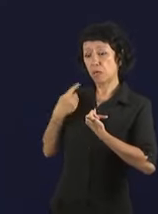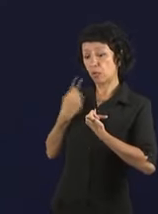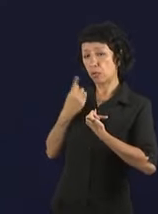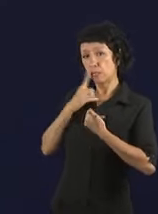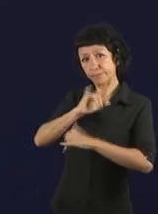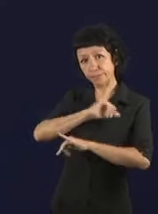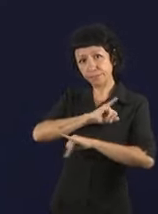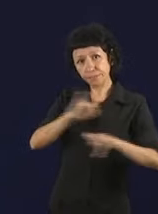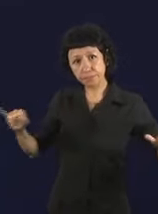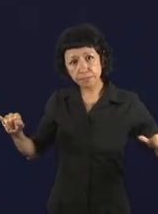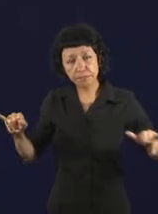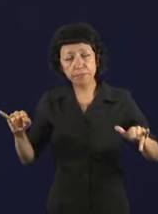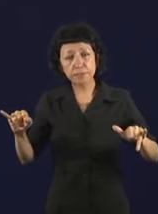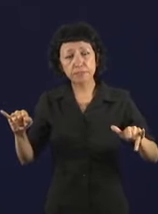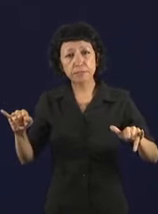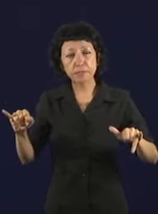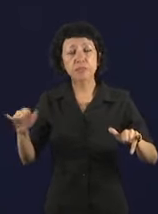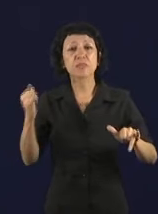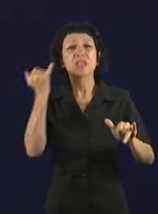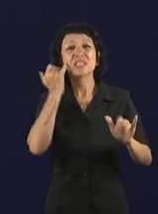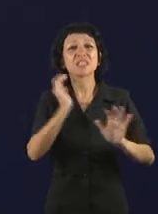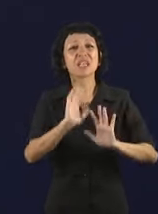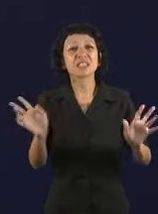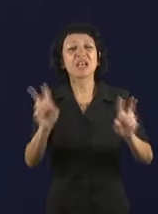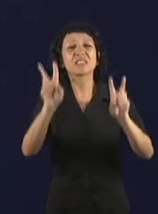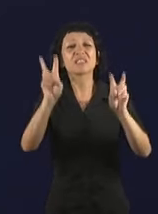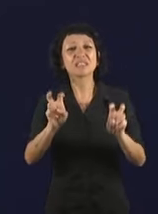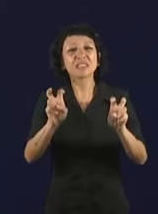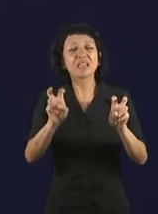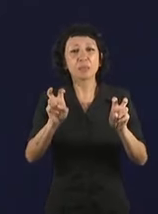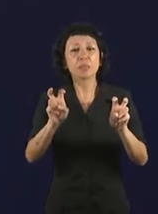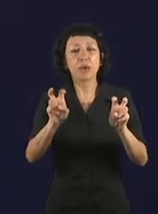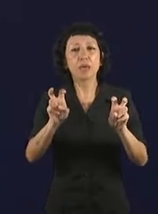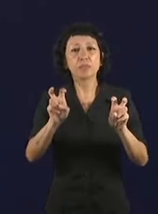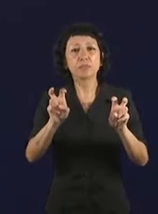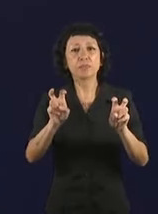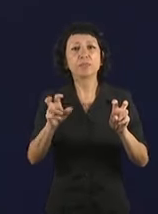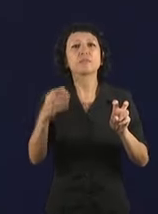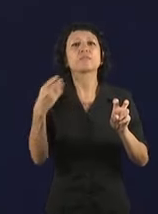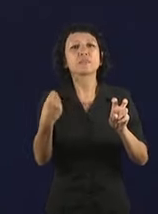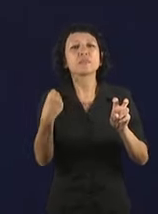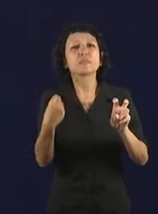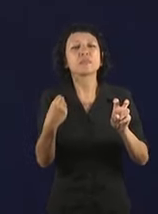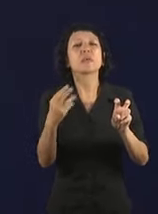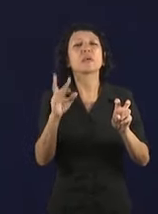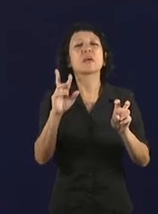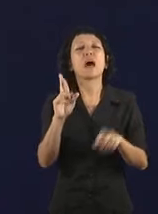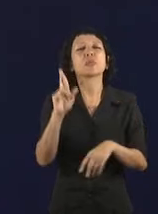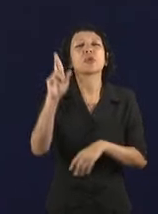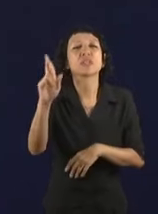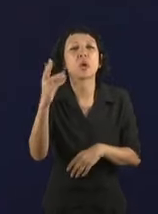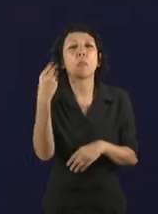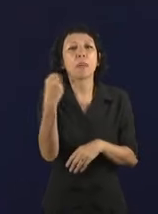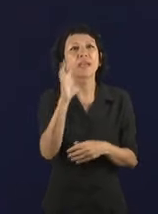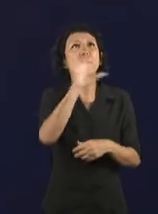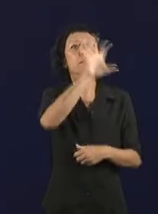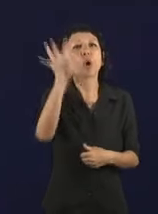eh ha quedado fuera de agenda la extensión de la autorización para que las provincias se endeudan con